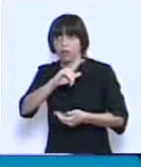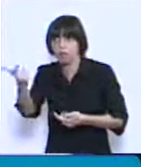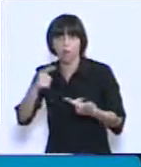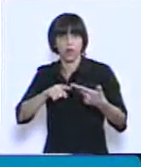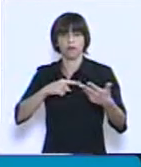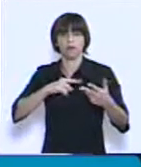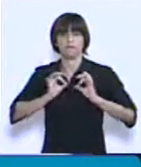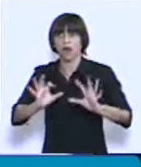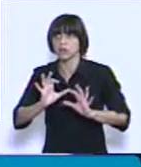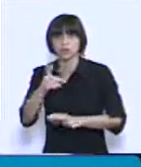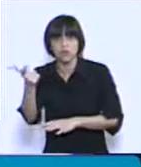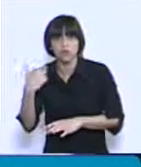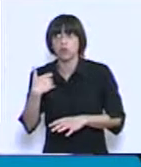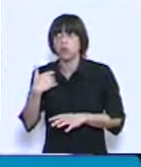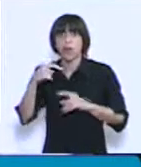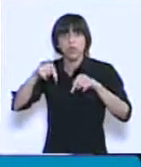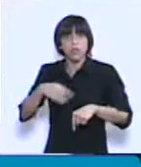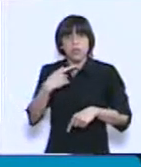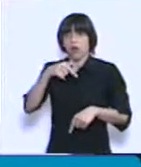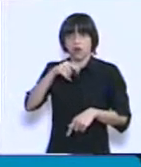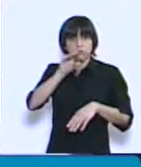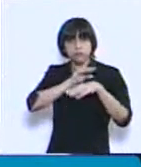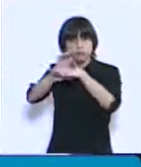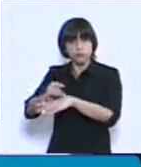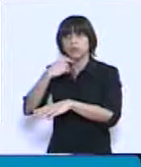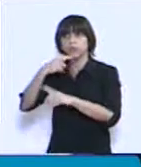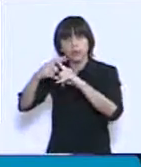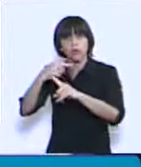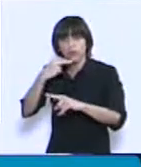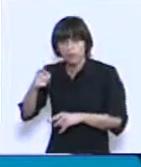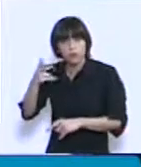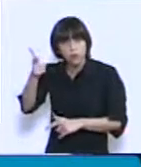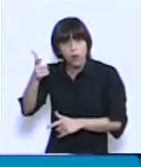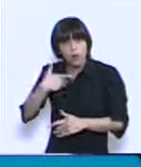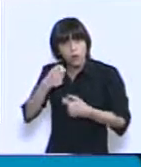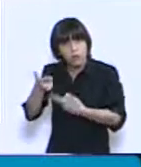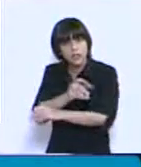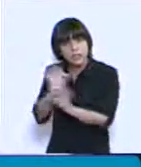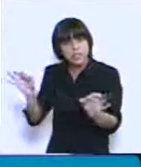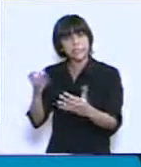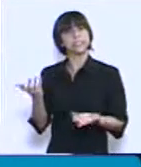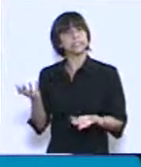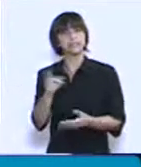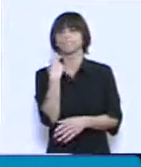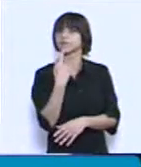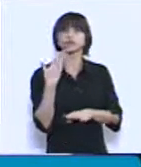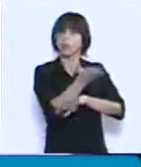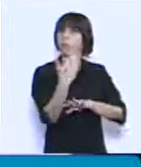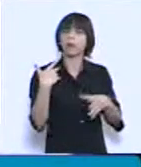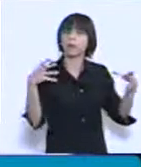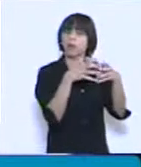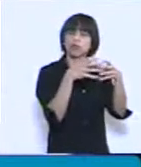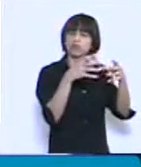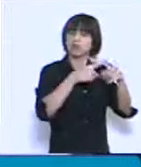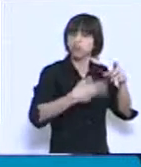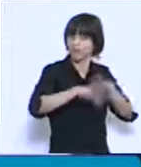si a todo eso le sumamos, no perciben la asignación universal por hijo. Lo que estamos pidiendo al bloque de la mayoría es que